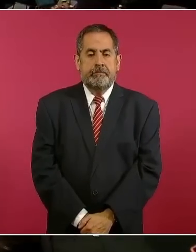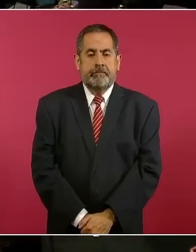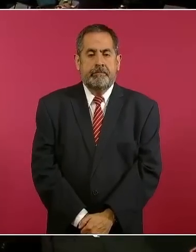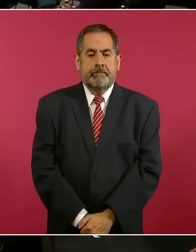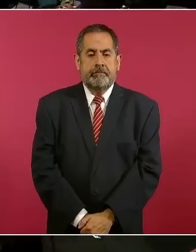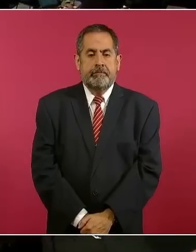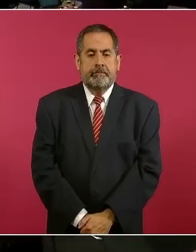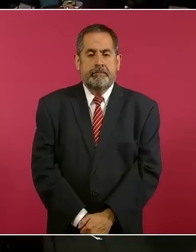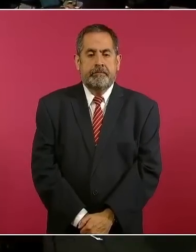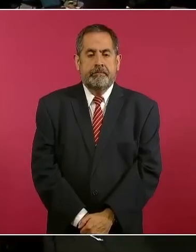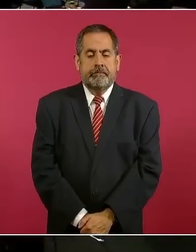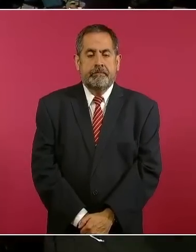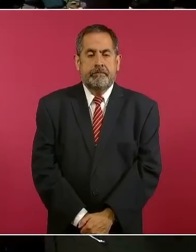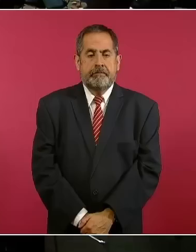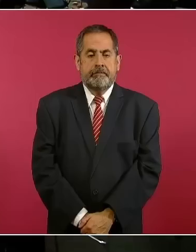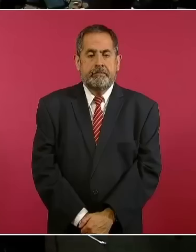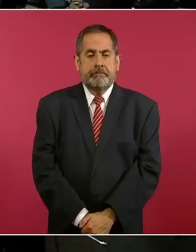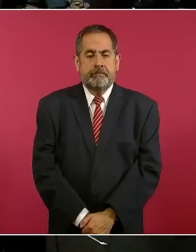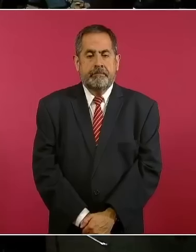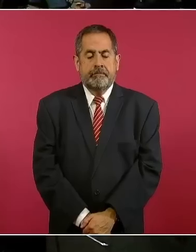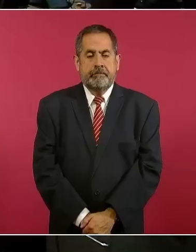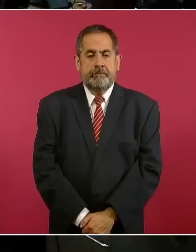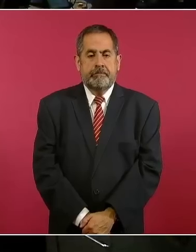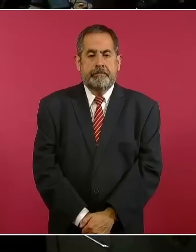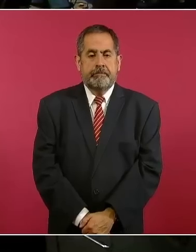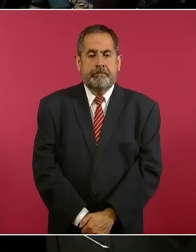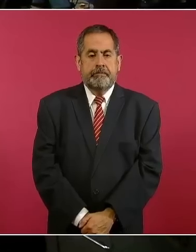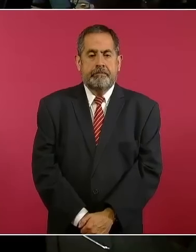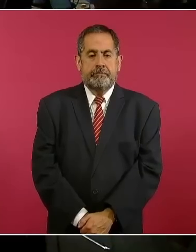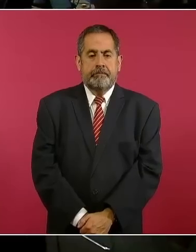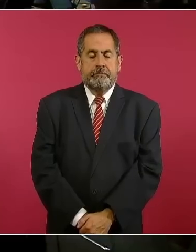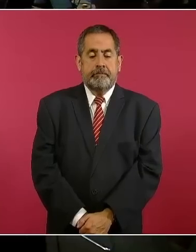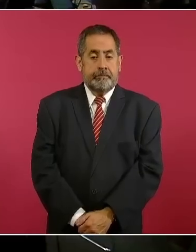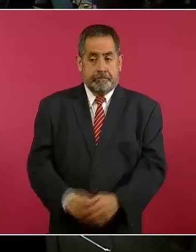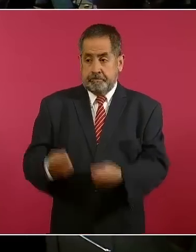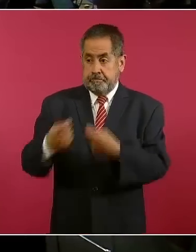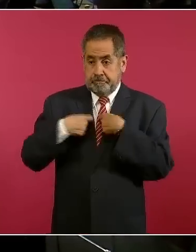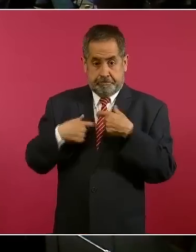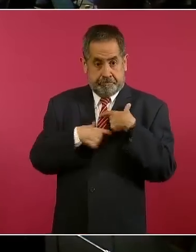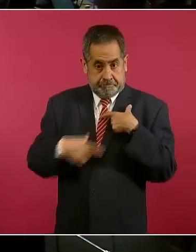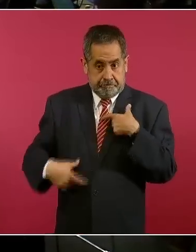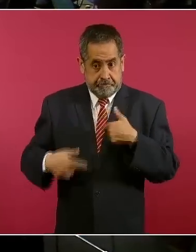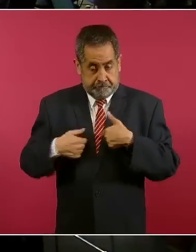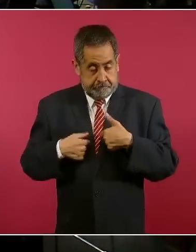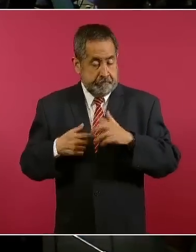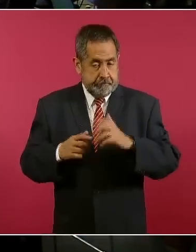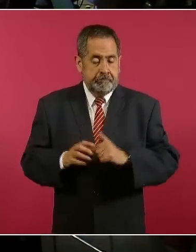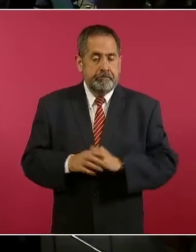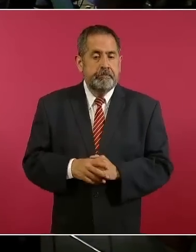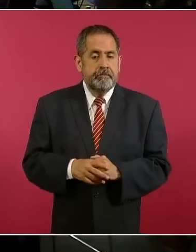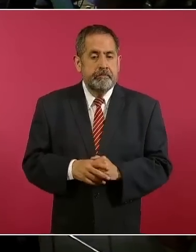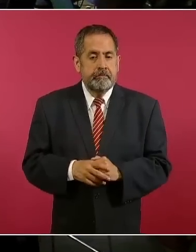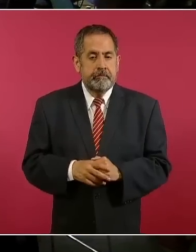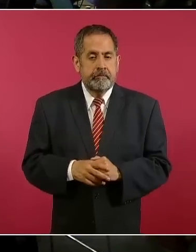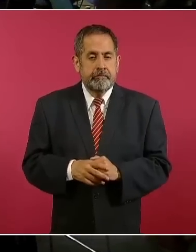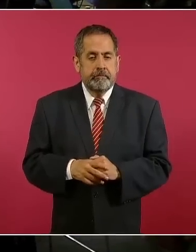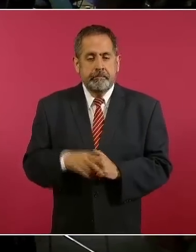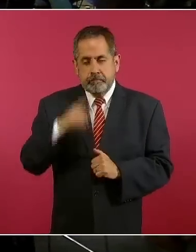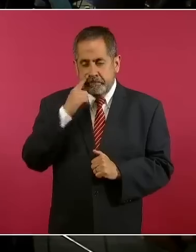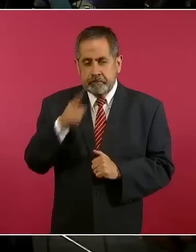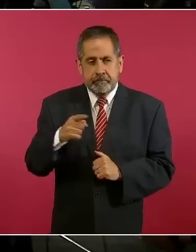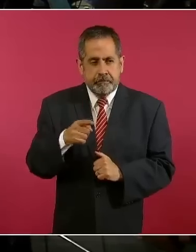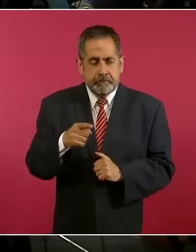hemos hecho esto. Ya habíamos llegado a agarramos